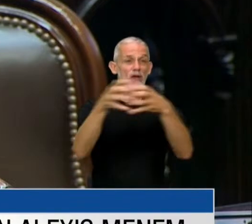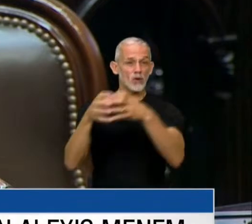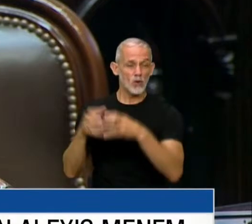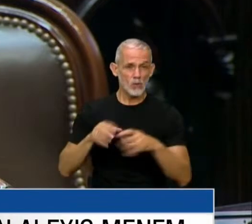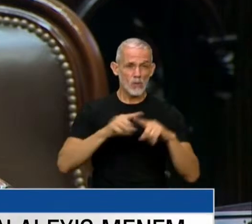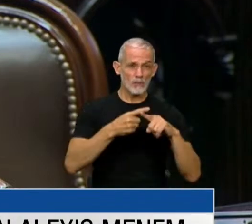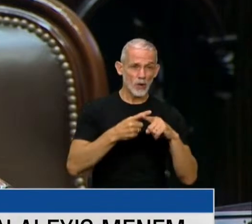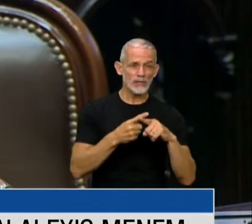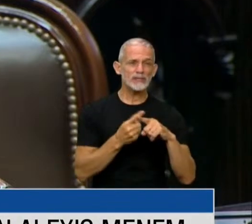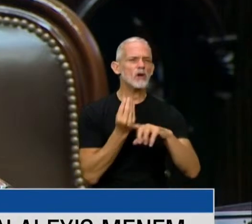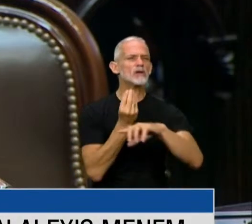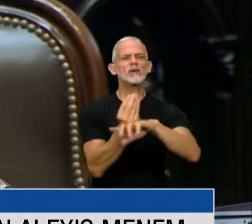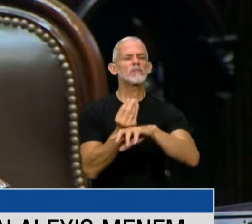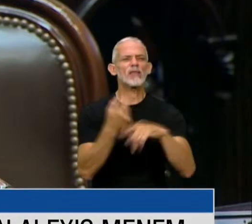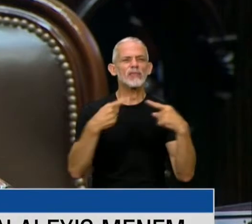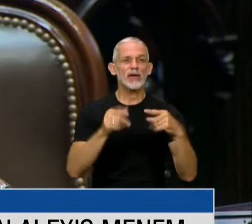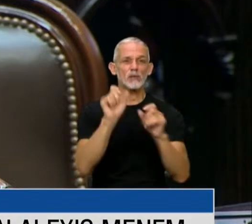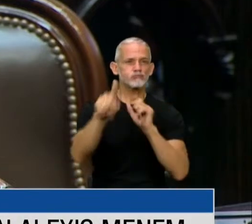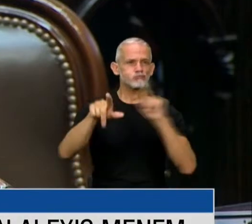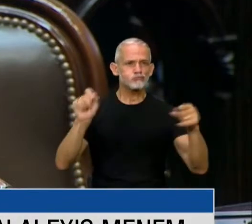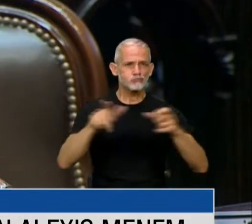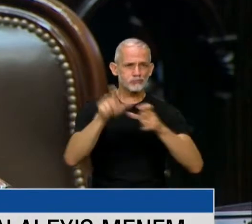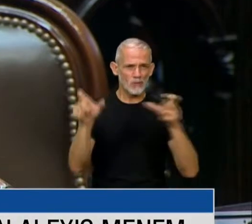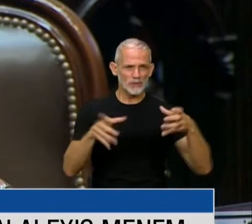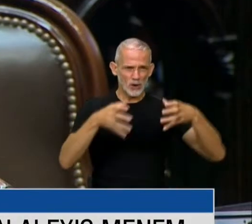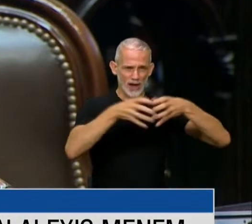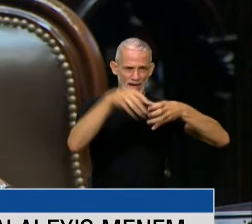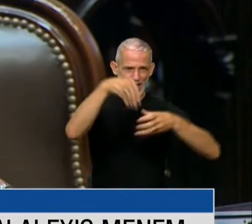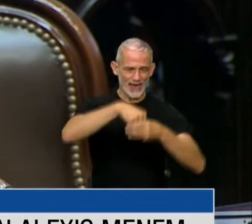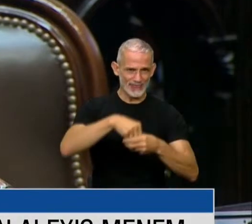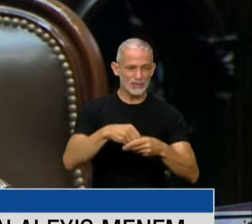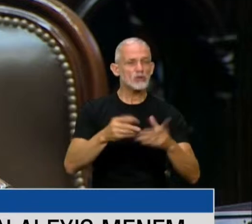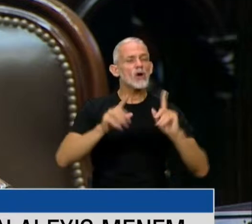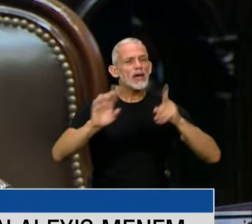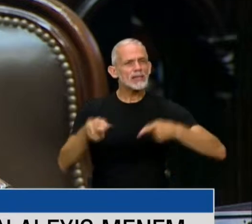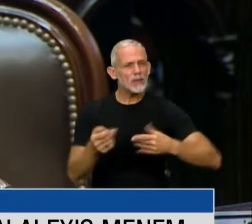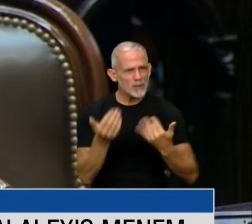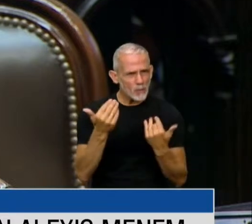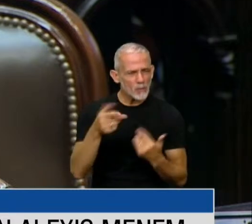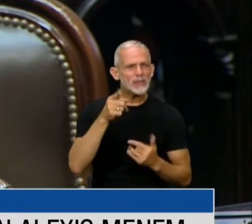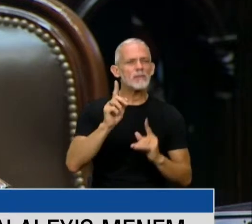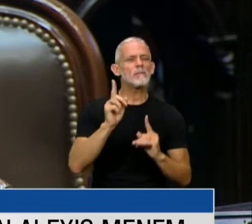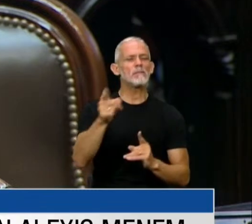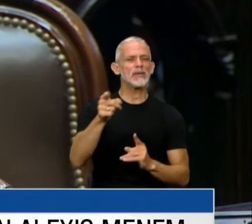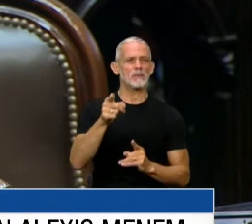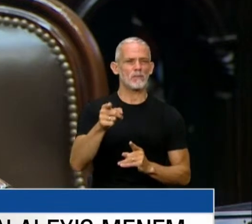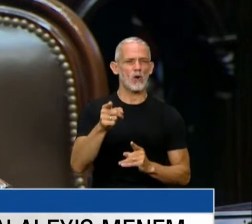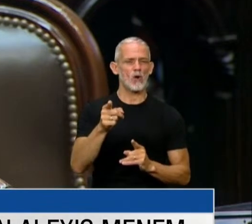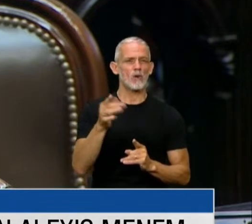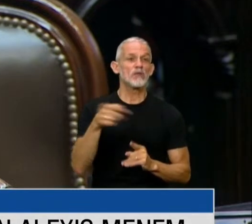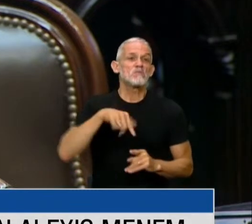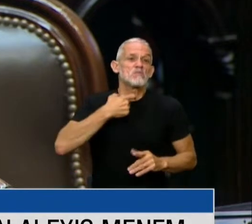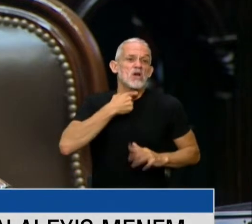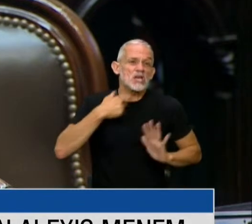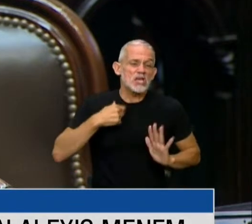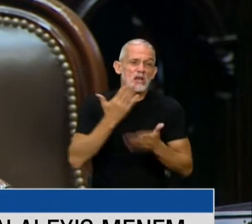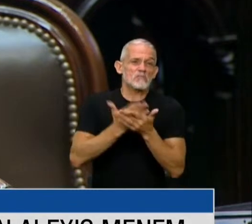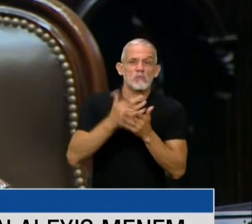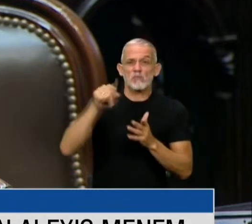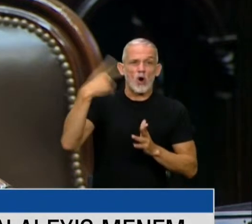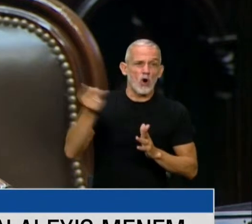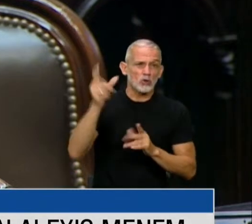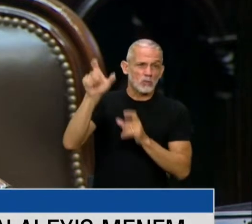bloques en nombre de sus integrantes, sin perjuicio de que los que deseen proponer